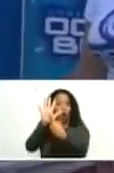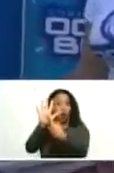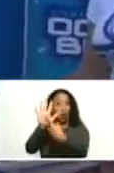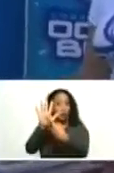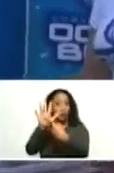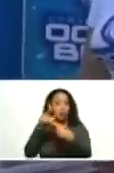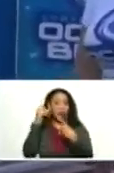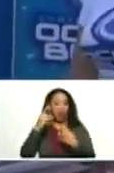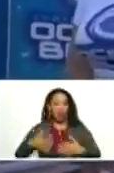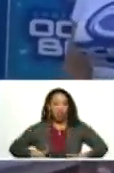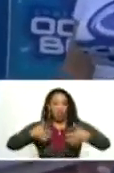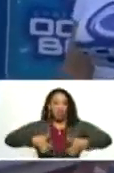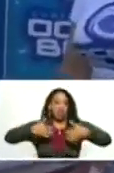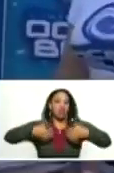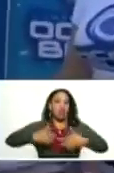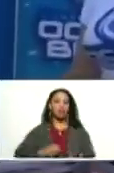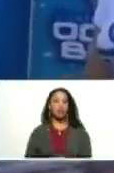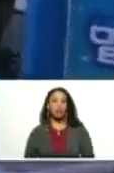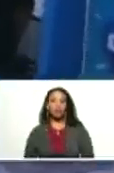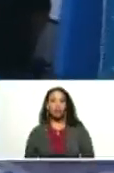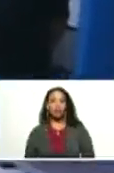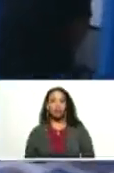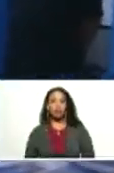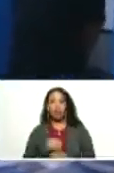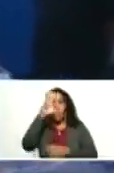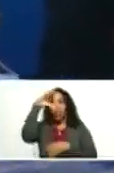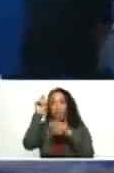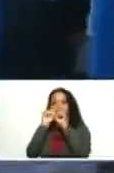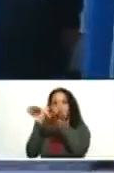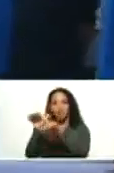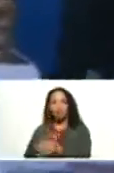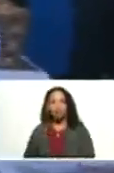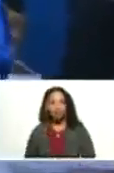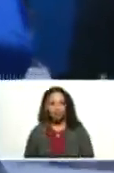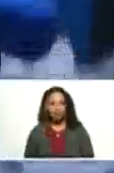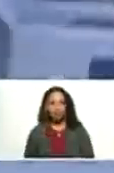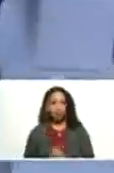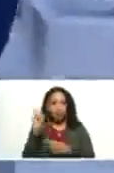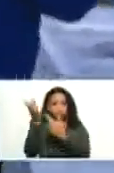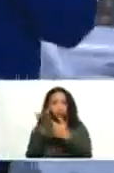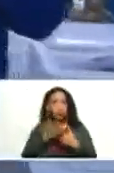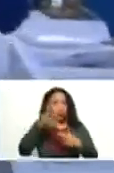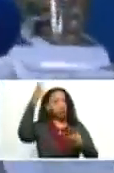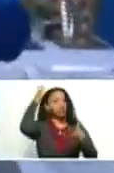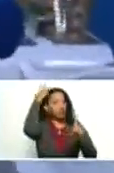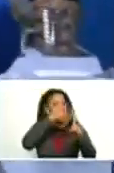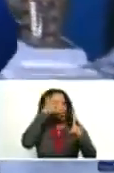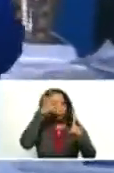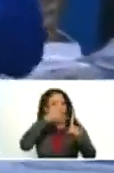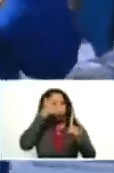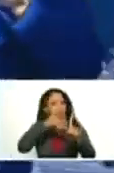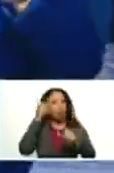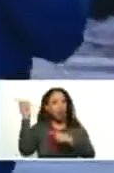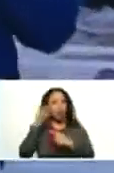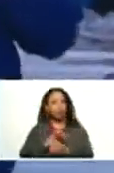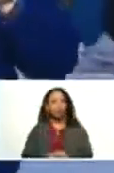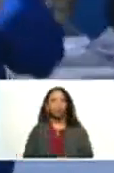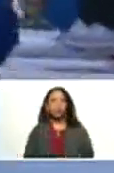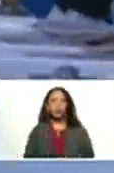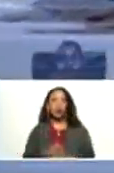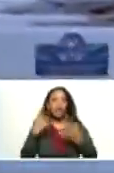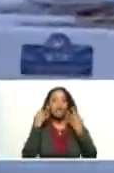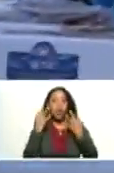arda. Bueno, que Dios me lo bendiga. Ellos han recibido formación, presidente, la F de la formación, la de la